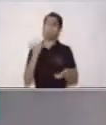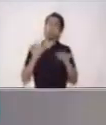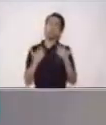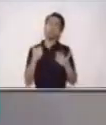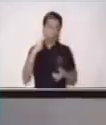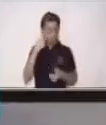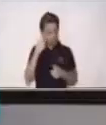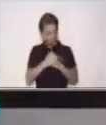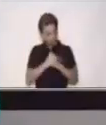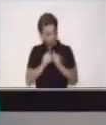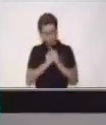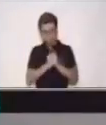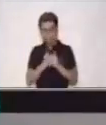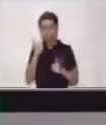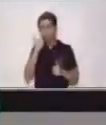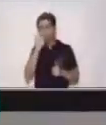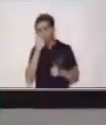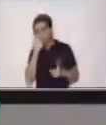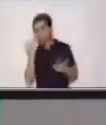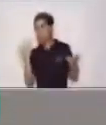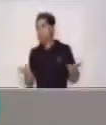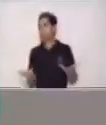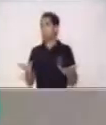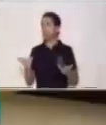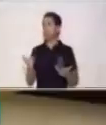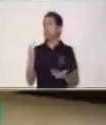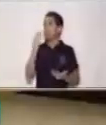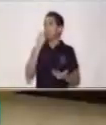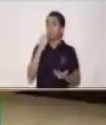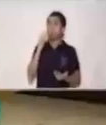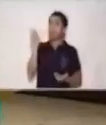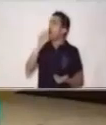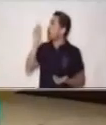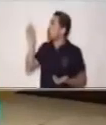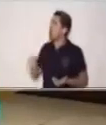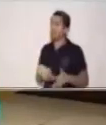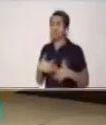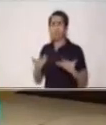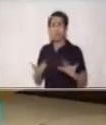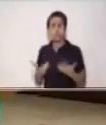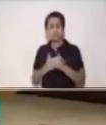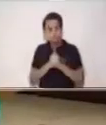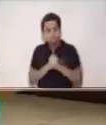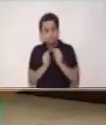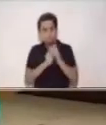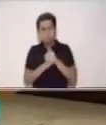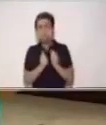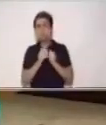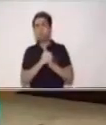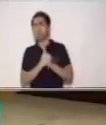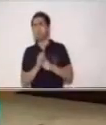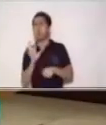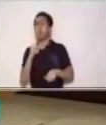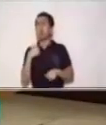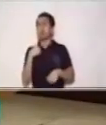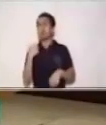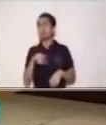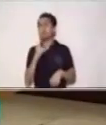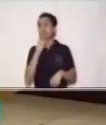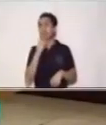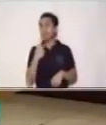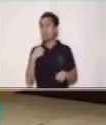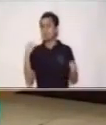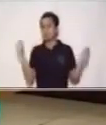alguna enfermedad, o porque papá no ha llegado, o alguna situación, o porque me peleé con mi hermano, o